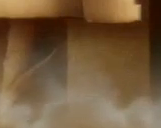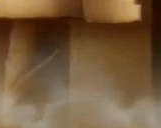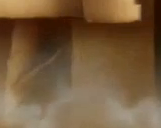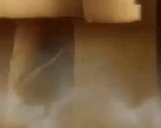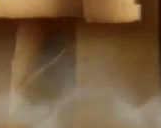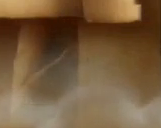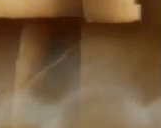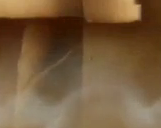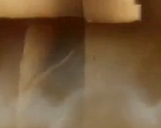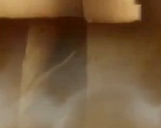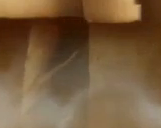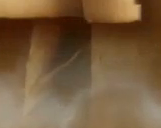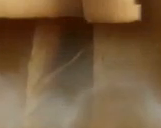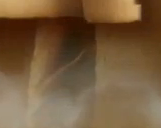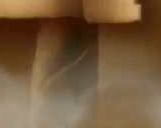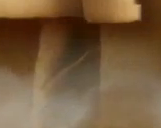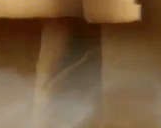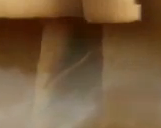cielos.